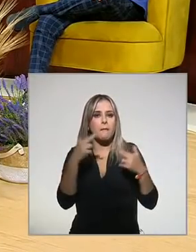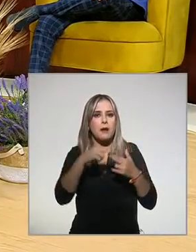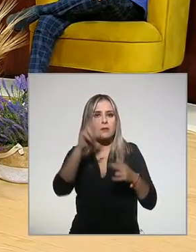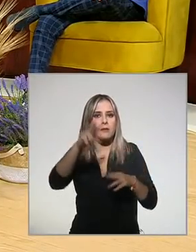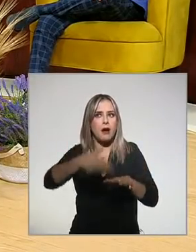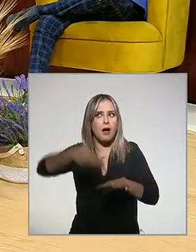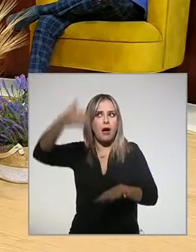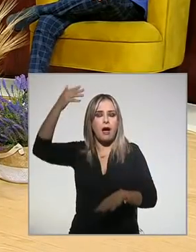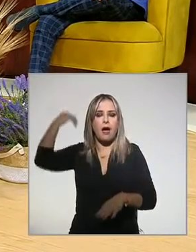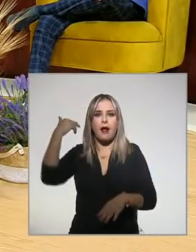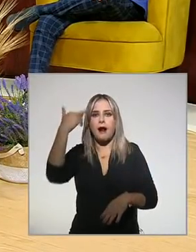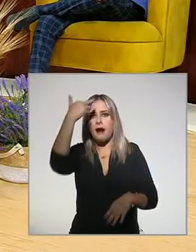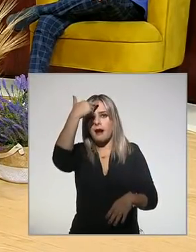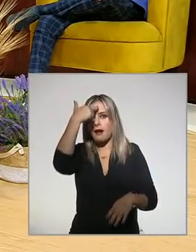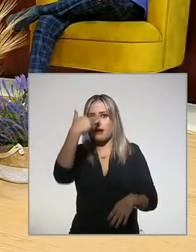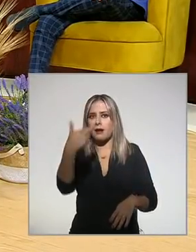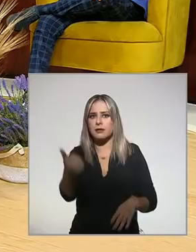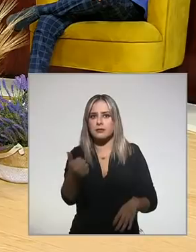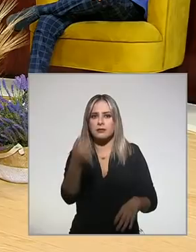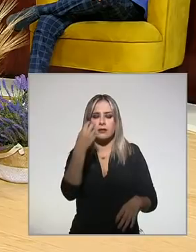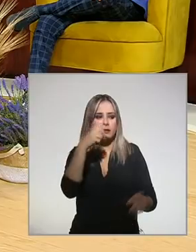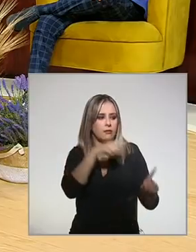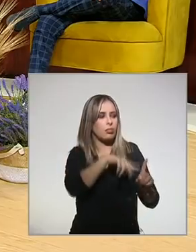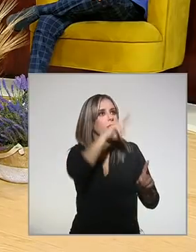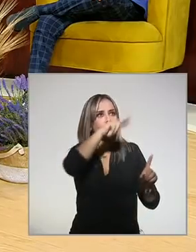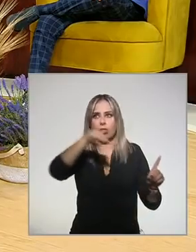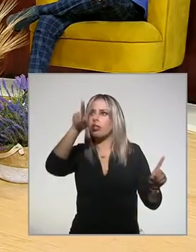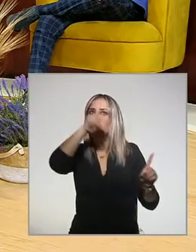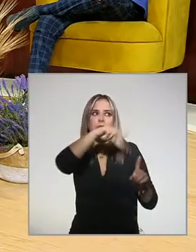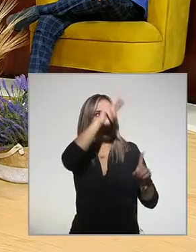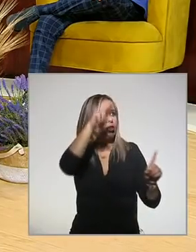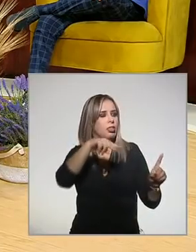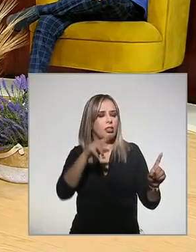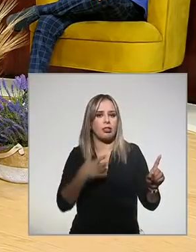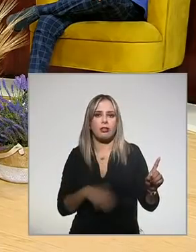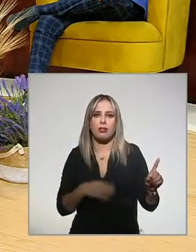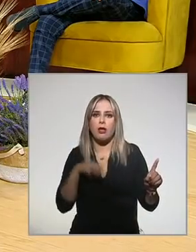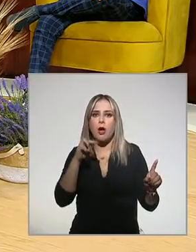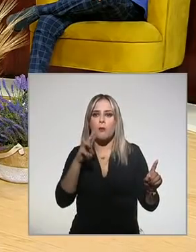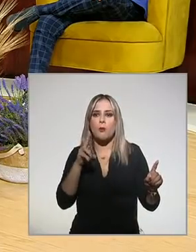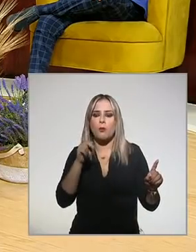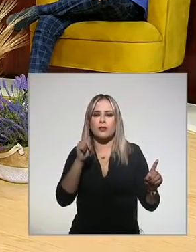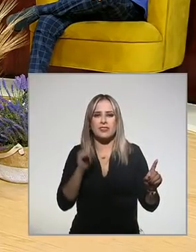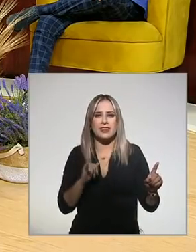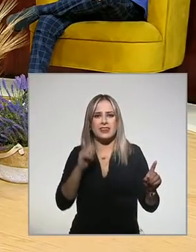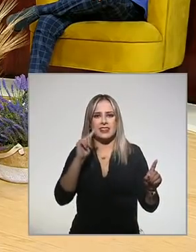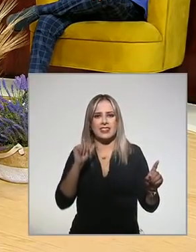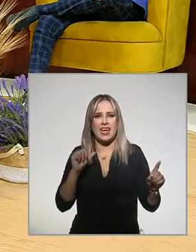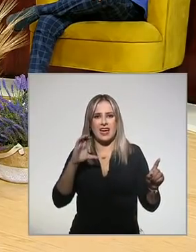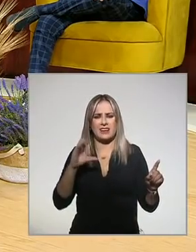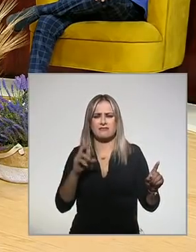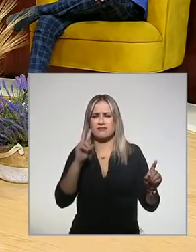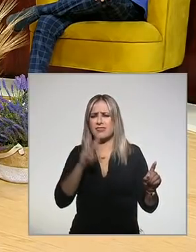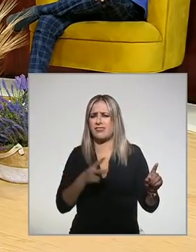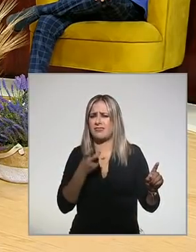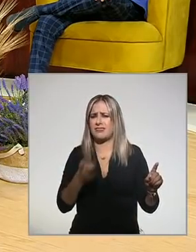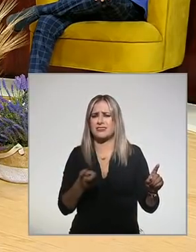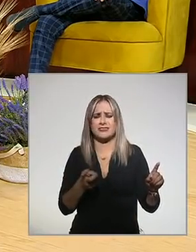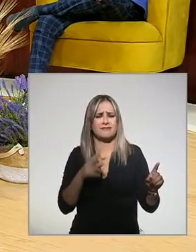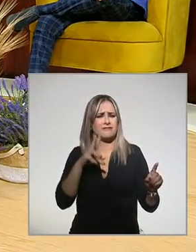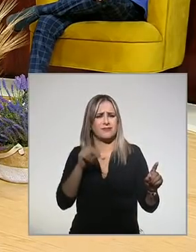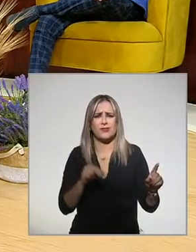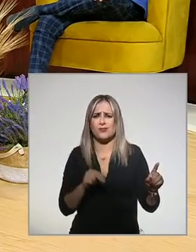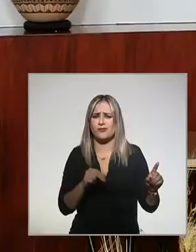cosas simultáneamente. Sí. Eso del multitask, por favor, es un mito, eso no existe.